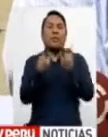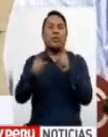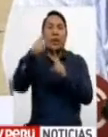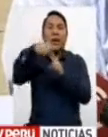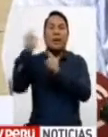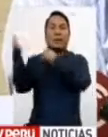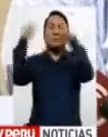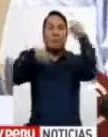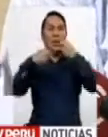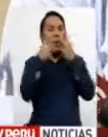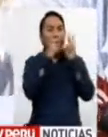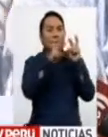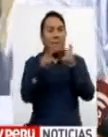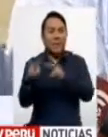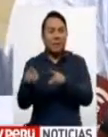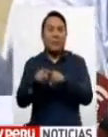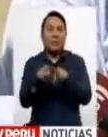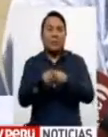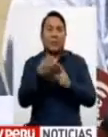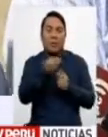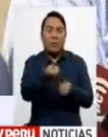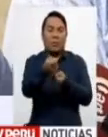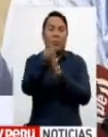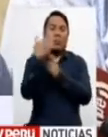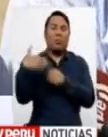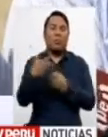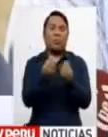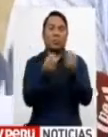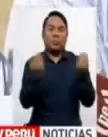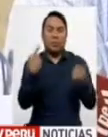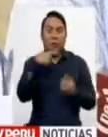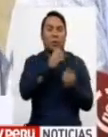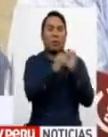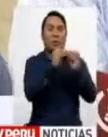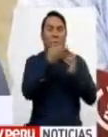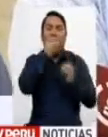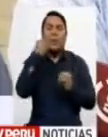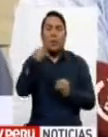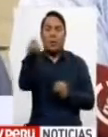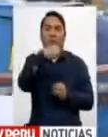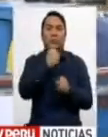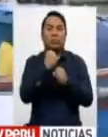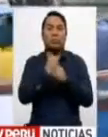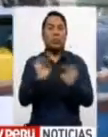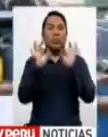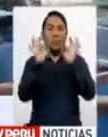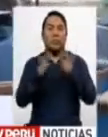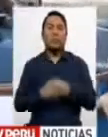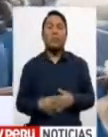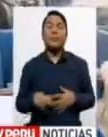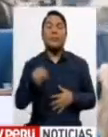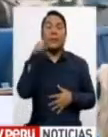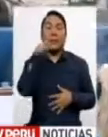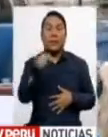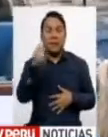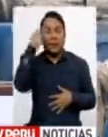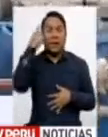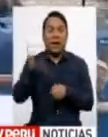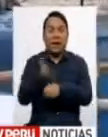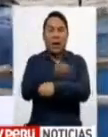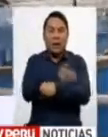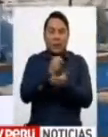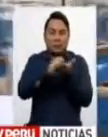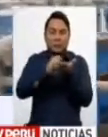desembarcadero les va a permitir tener una faena de pesca en condiciones óptimas a nivel sanitario y de operación. Los expedientes técnicos empezarán